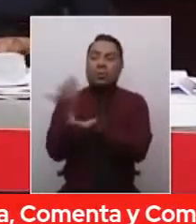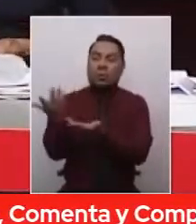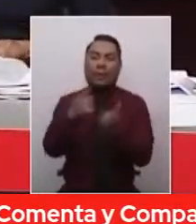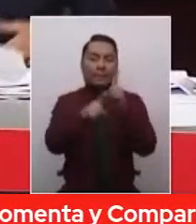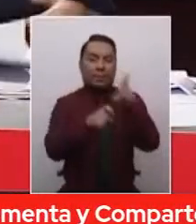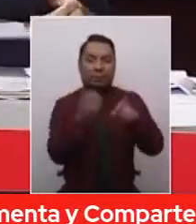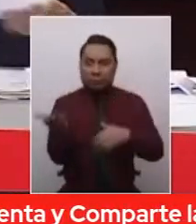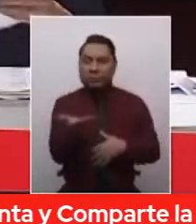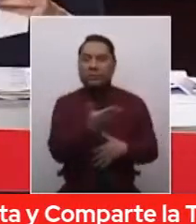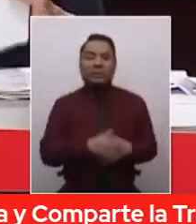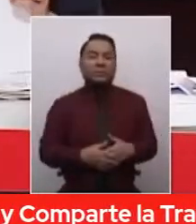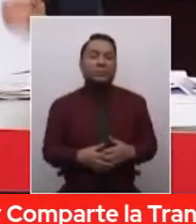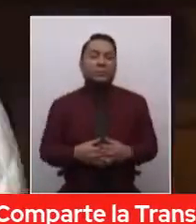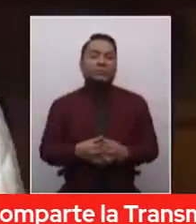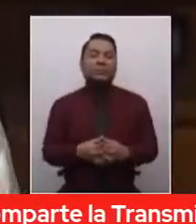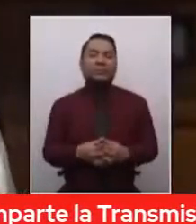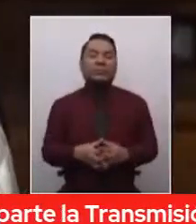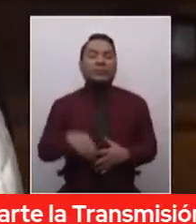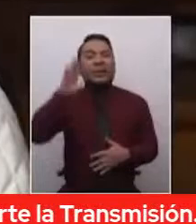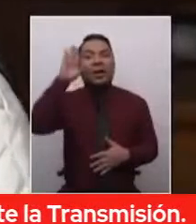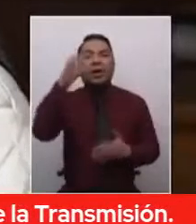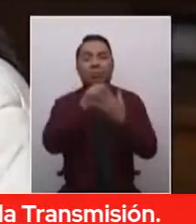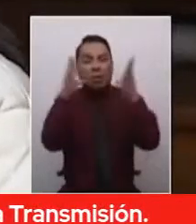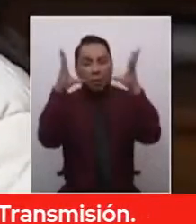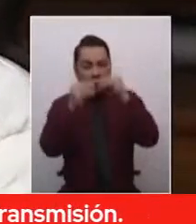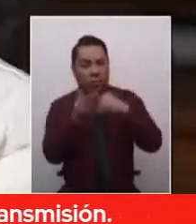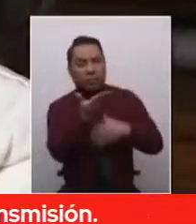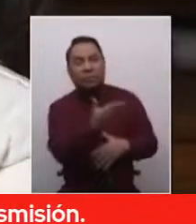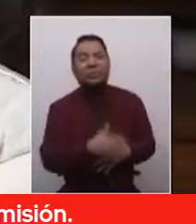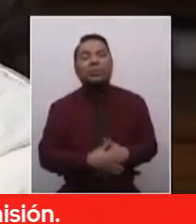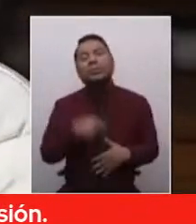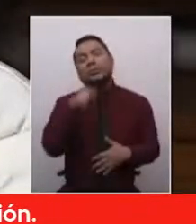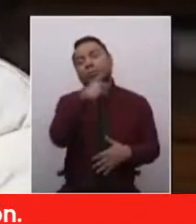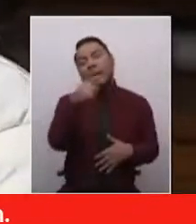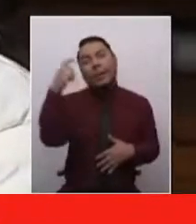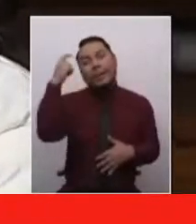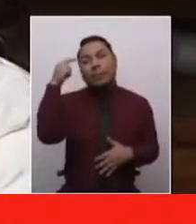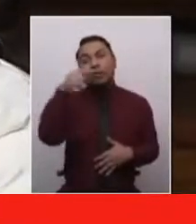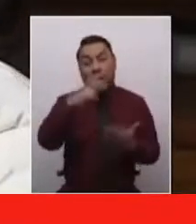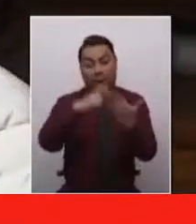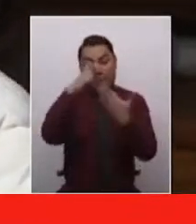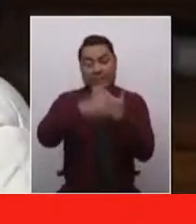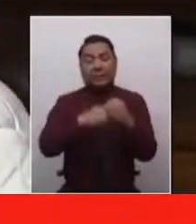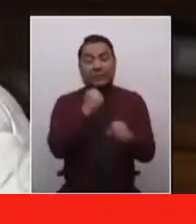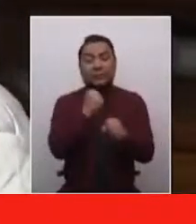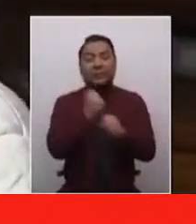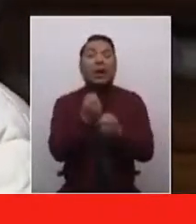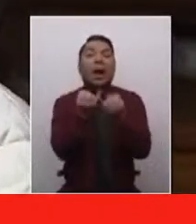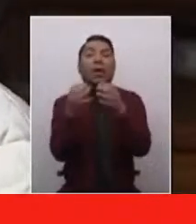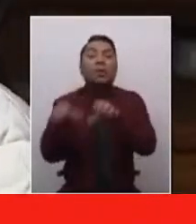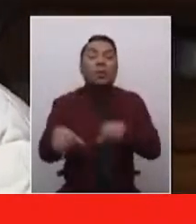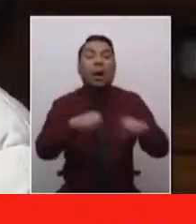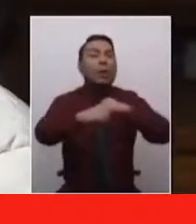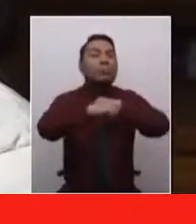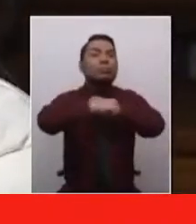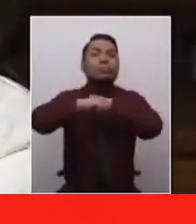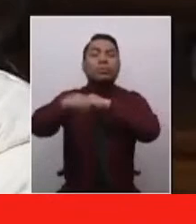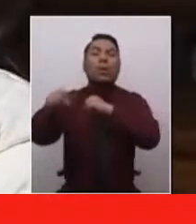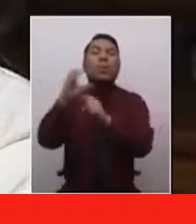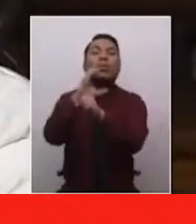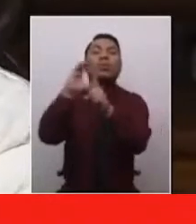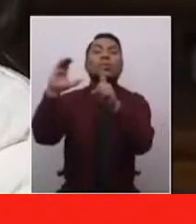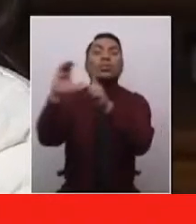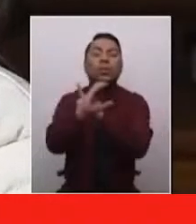pregunta. Adelante, Dayana. Buenas noches, señor candidato. ¿Ha considerado en su plan de trabajo alguna actividad de promoción a la